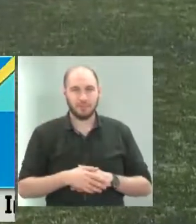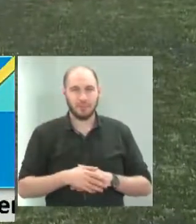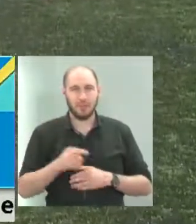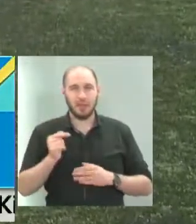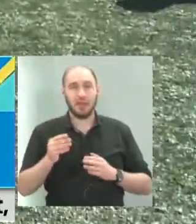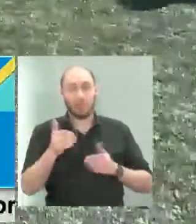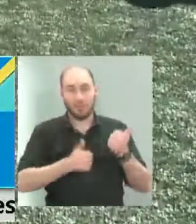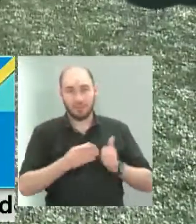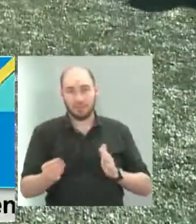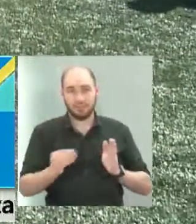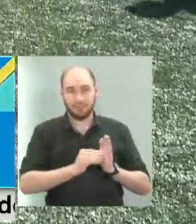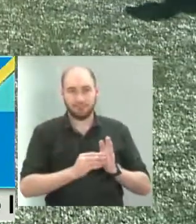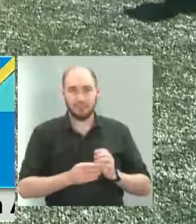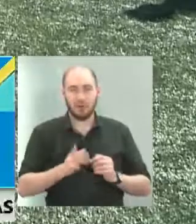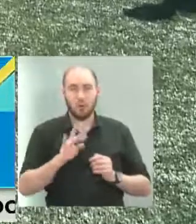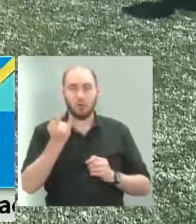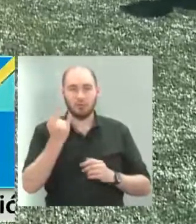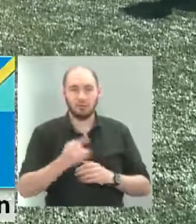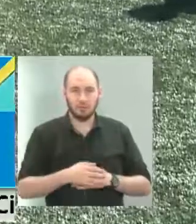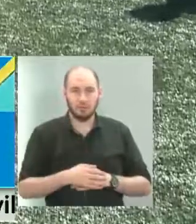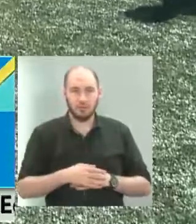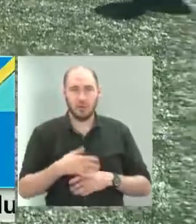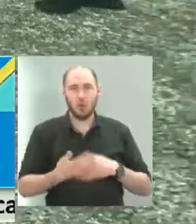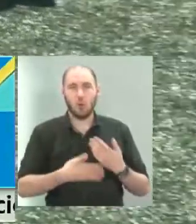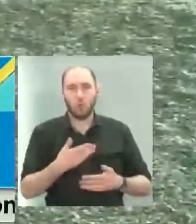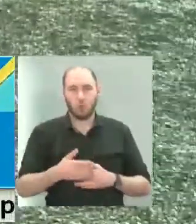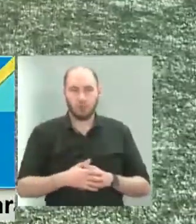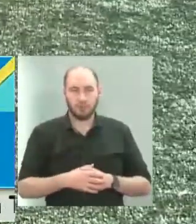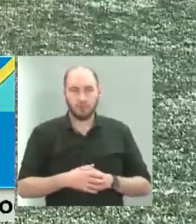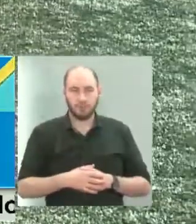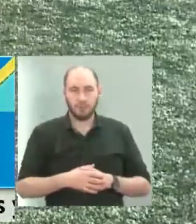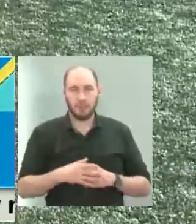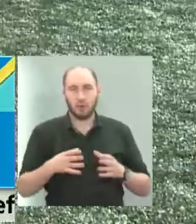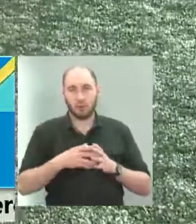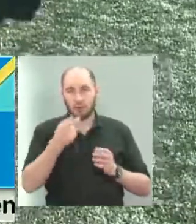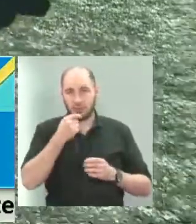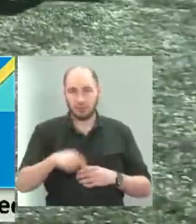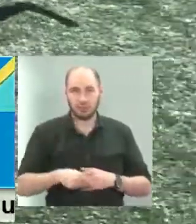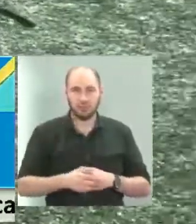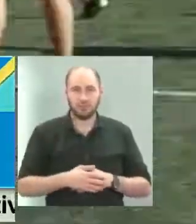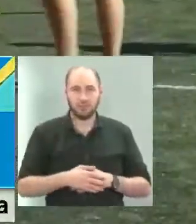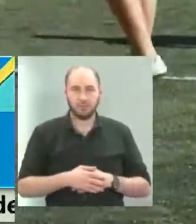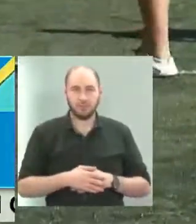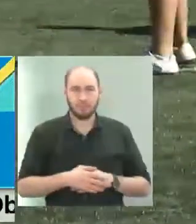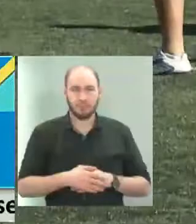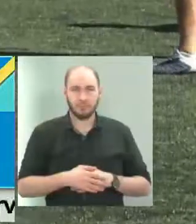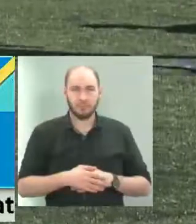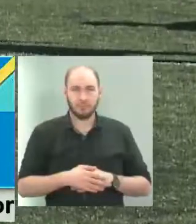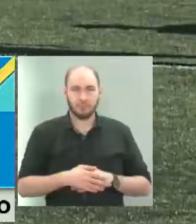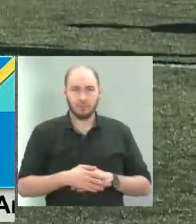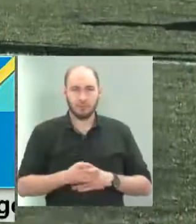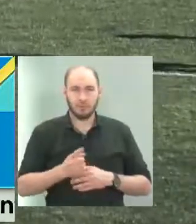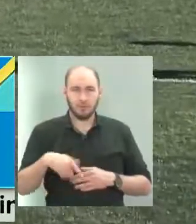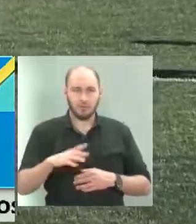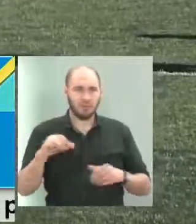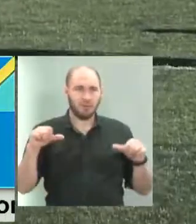esta liga, la universidad jugaba, por supuesto, con la Liga Mendocina. Y la verdad que la pasamos